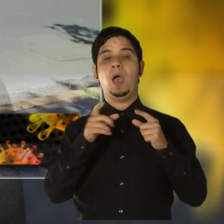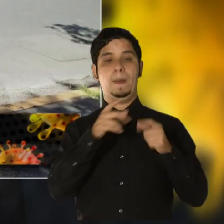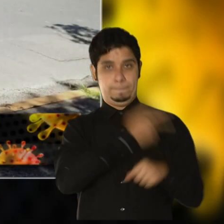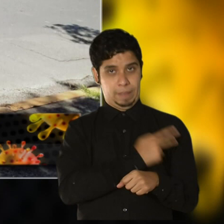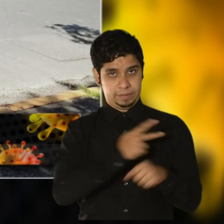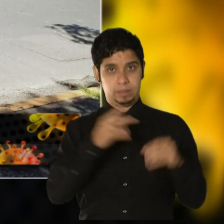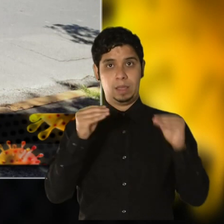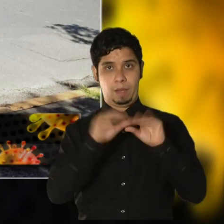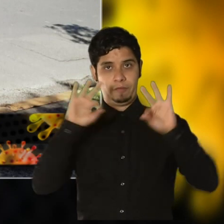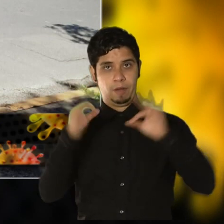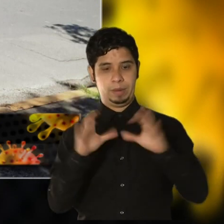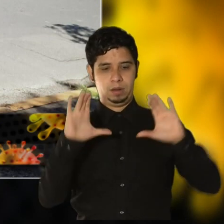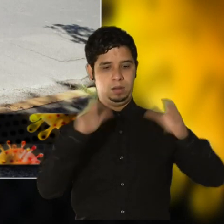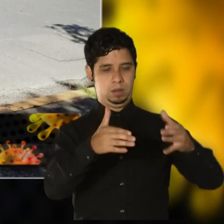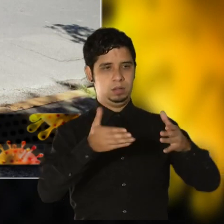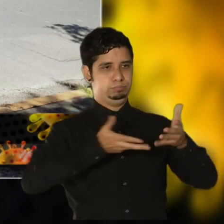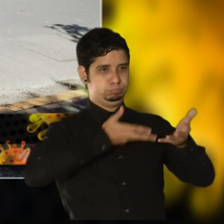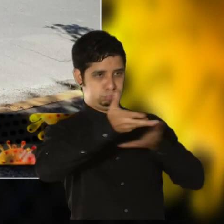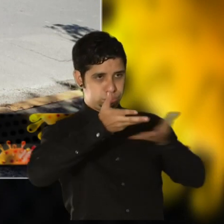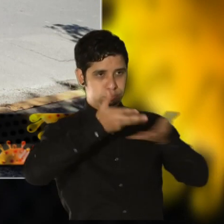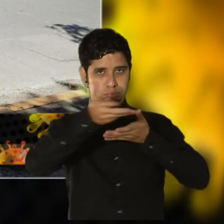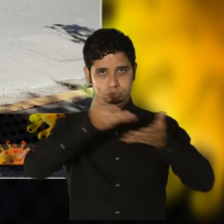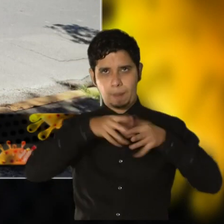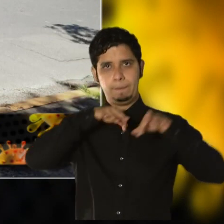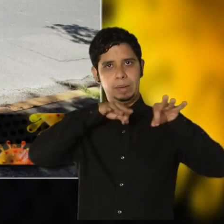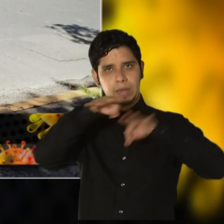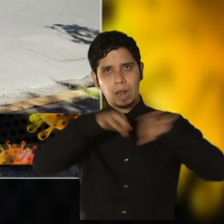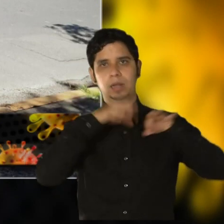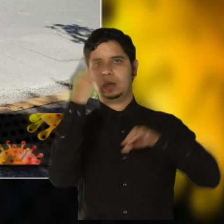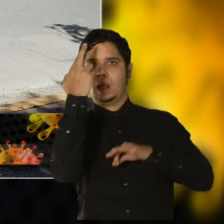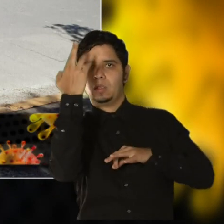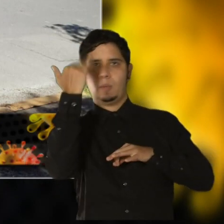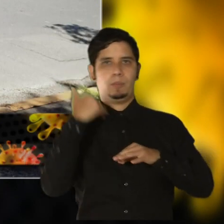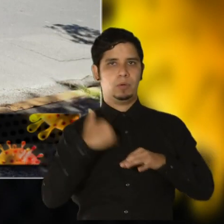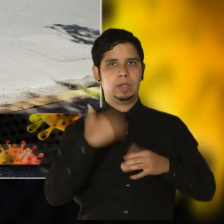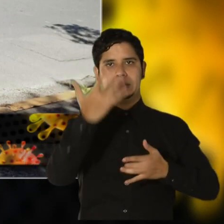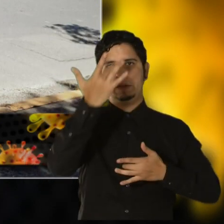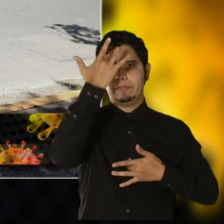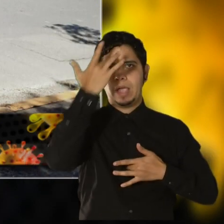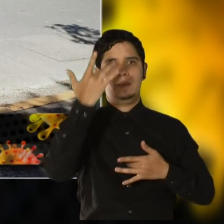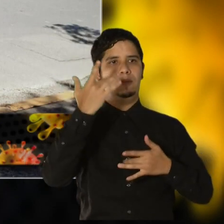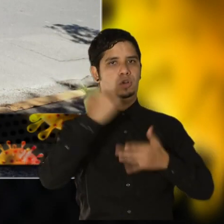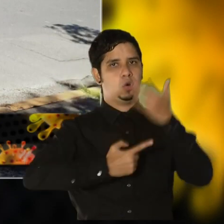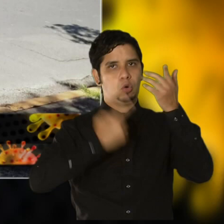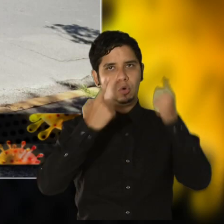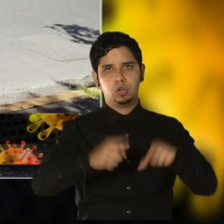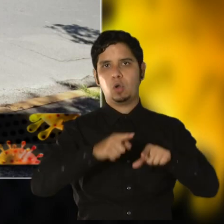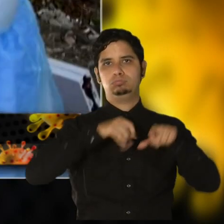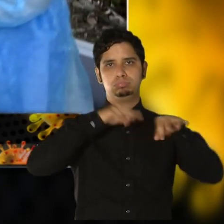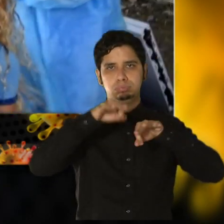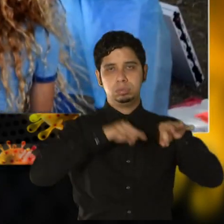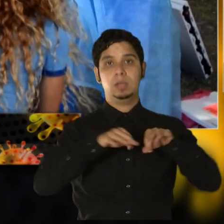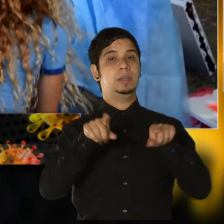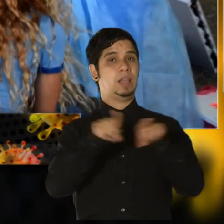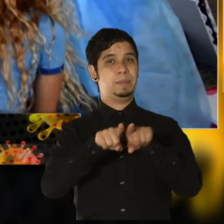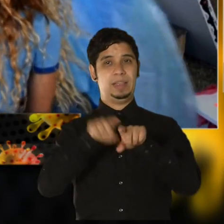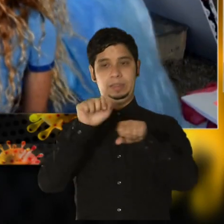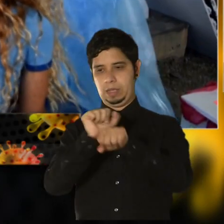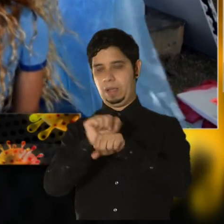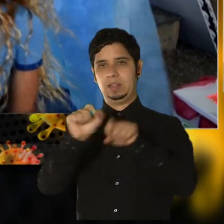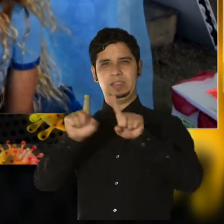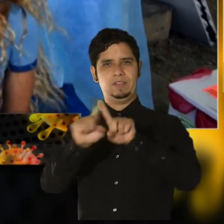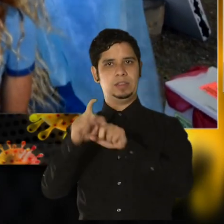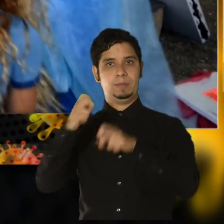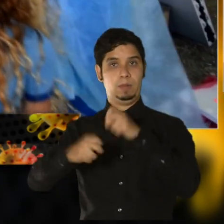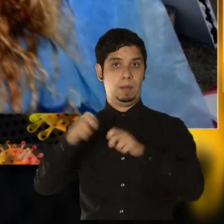participante para que ellos entiendan el consumo y entiendan la enfermedad. Y también para que trabajar diferentes conflictos, porque de nada me sirve a mí